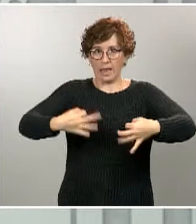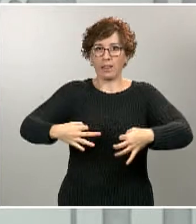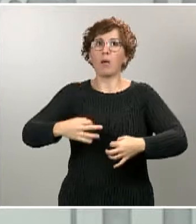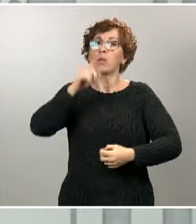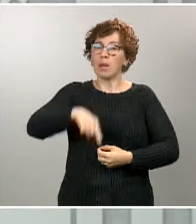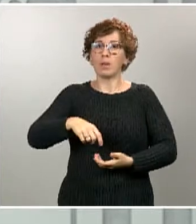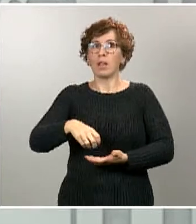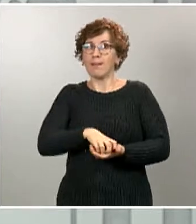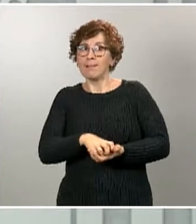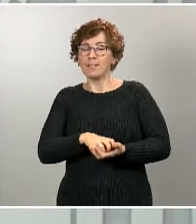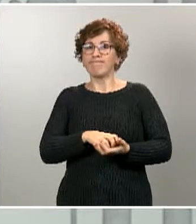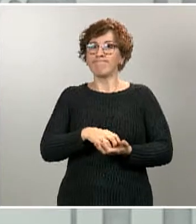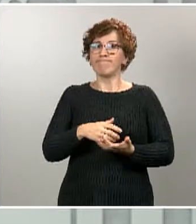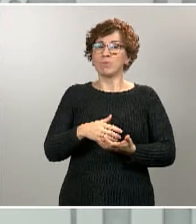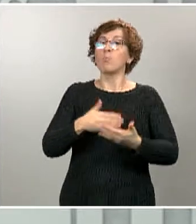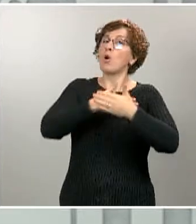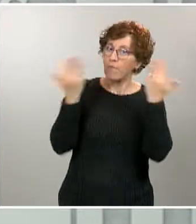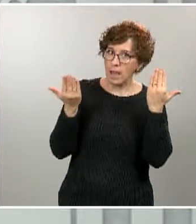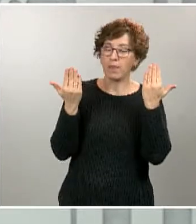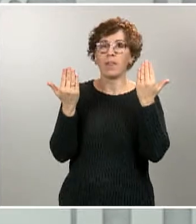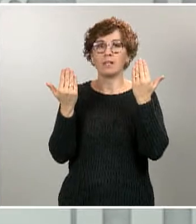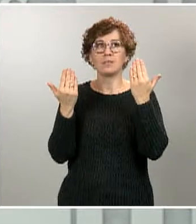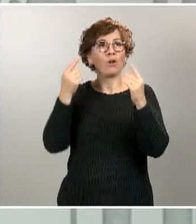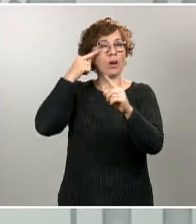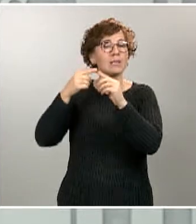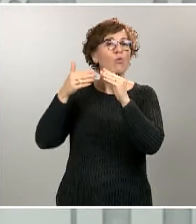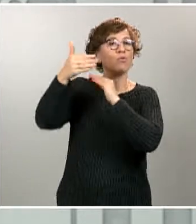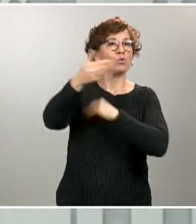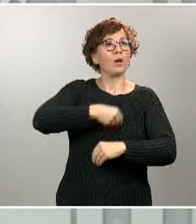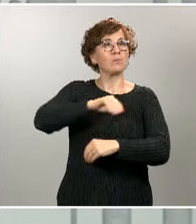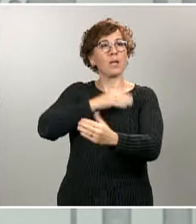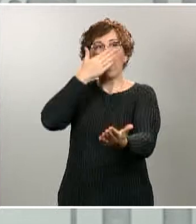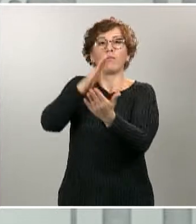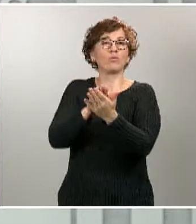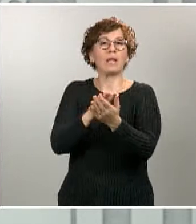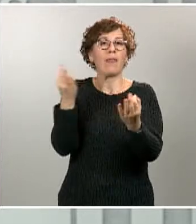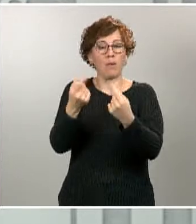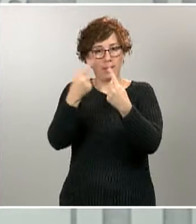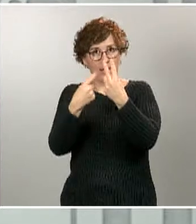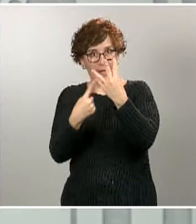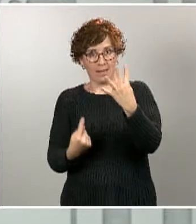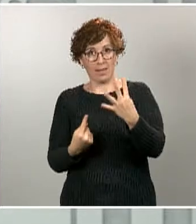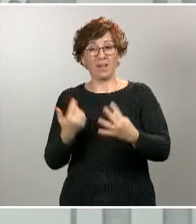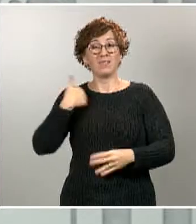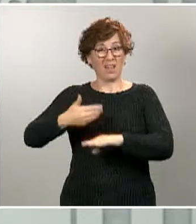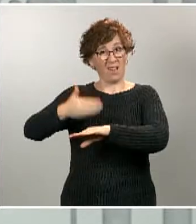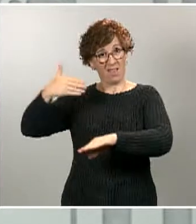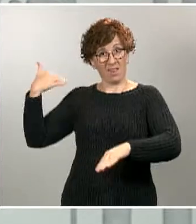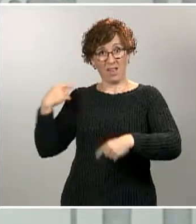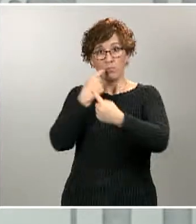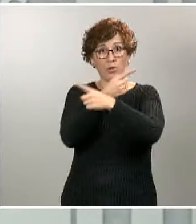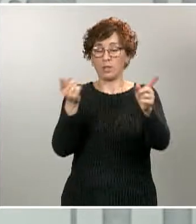lo que en el futuro España tiene que afrontar. Hemos comentado en comparecencias previas que en este momento, por ejemplo, el país